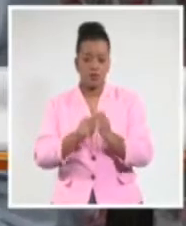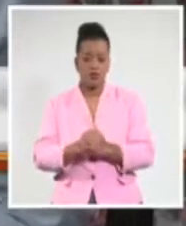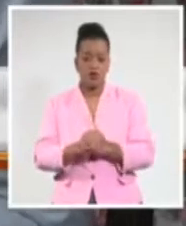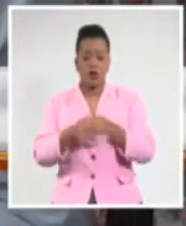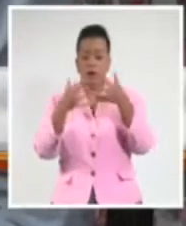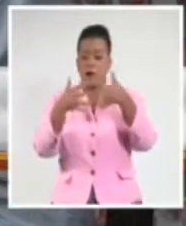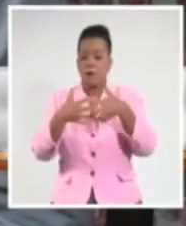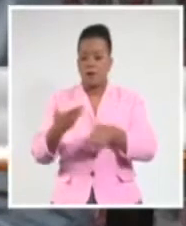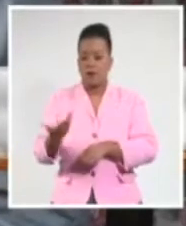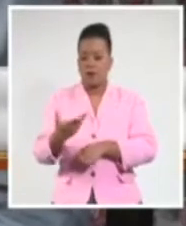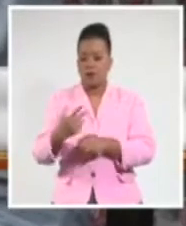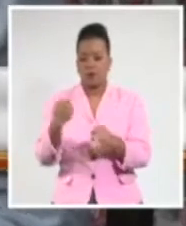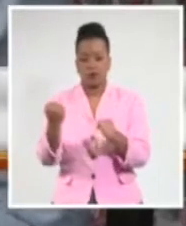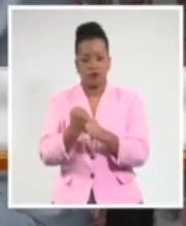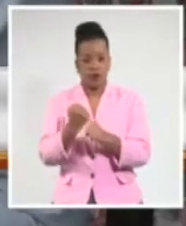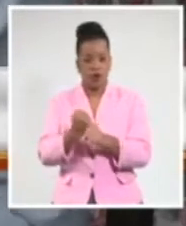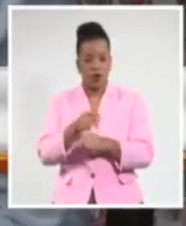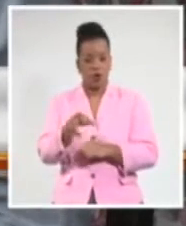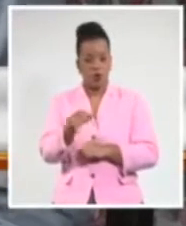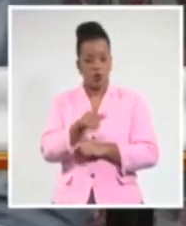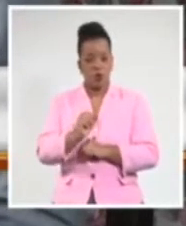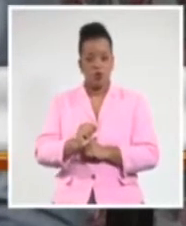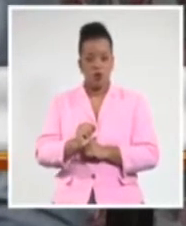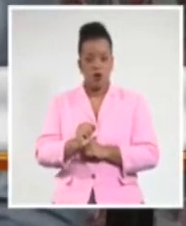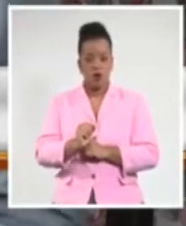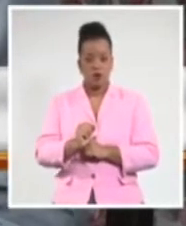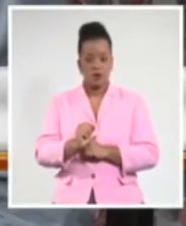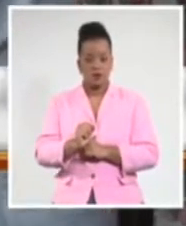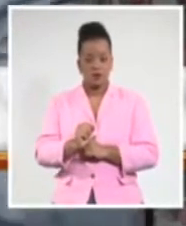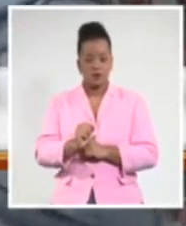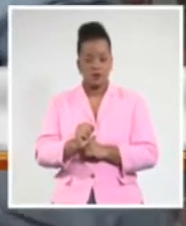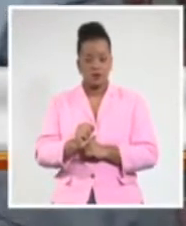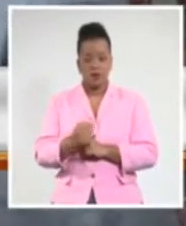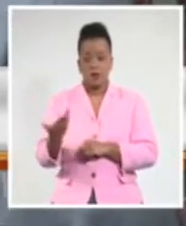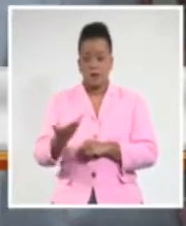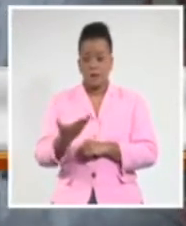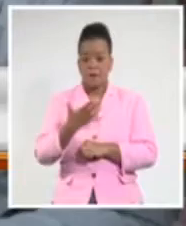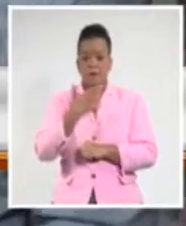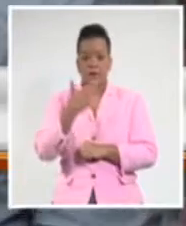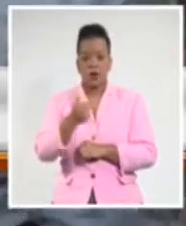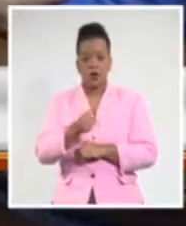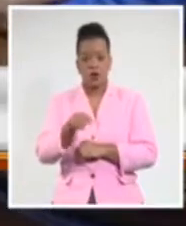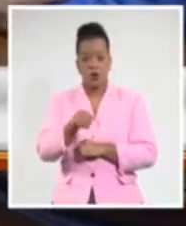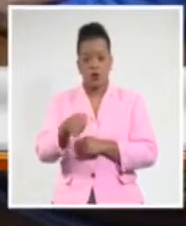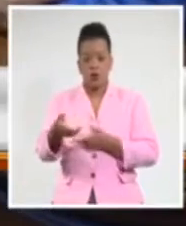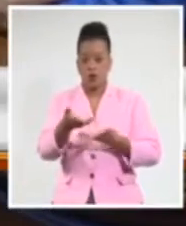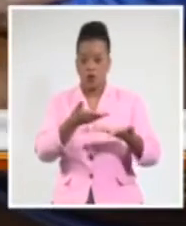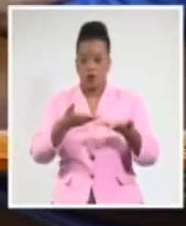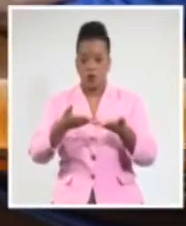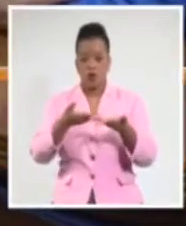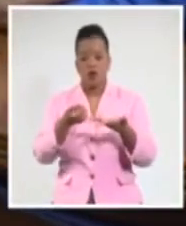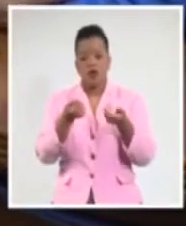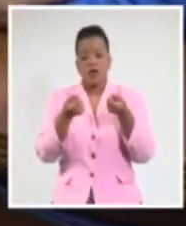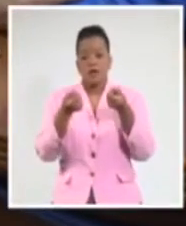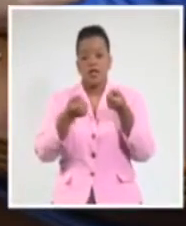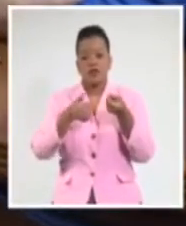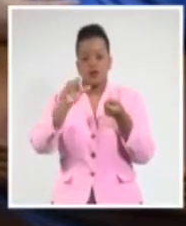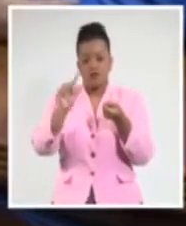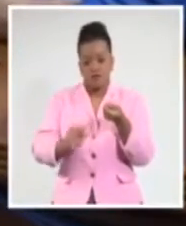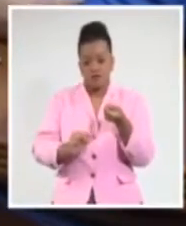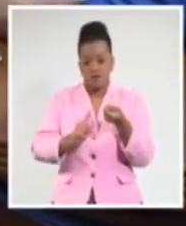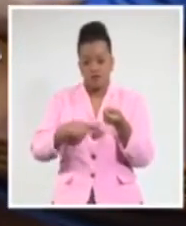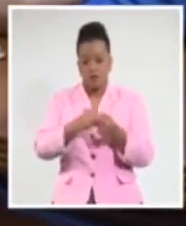producción, aumento de los rendimientos, aumento de la productividad y una mejor comercialización y bajar los precios. ¿Cómo nosotros